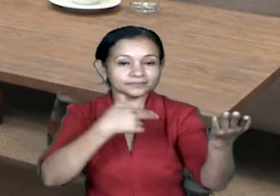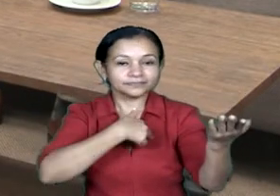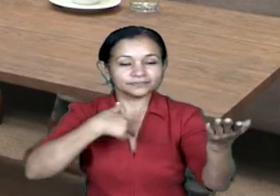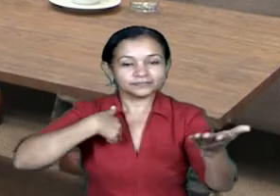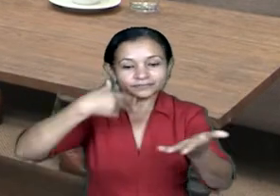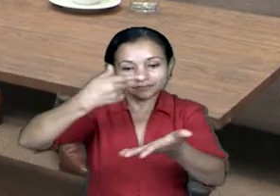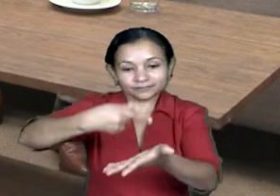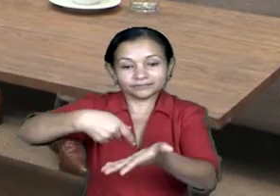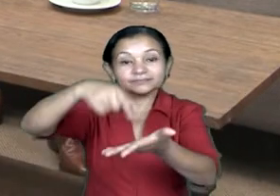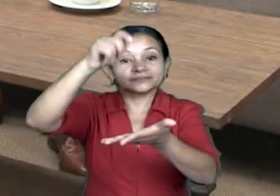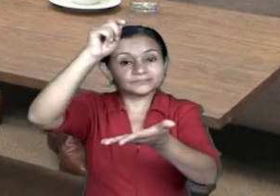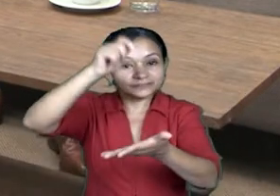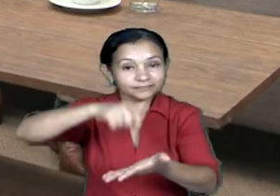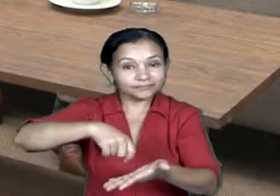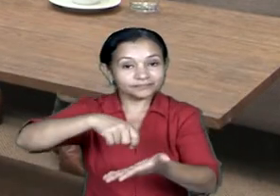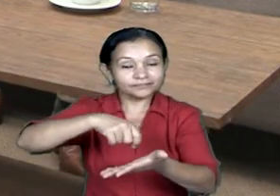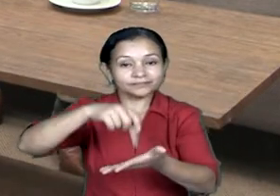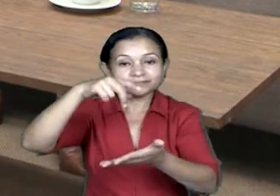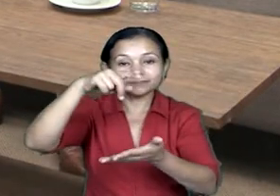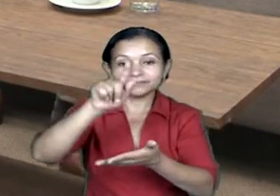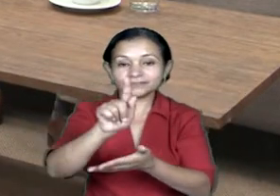firmamos TLC